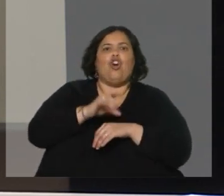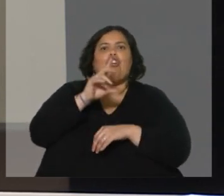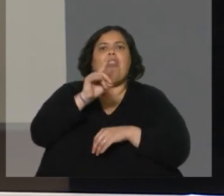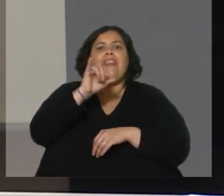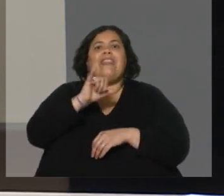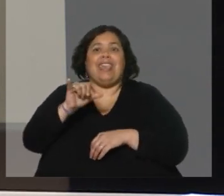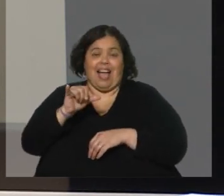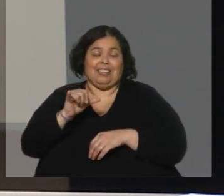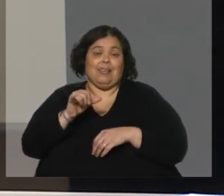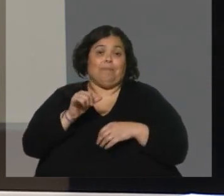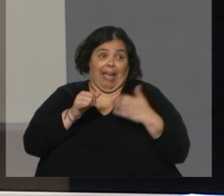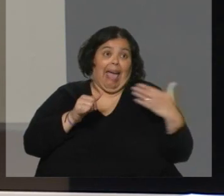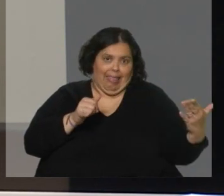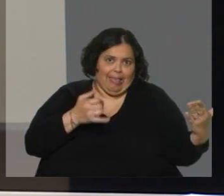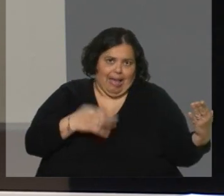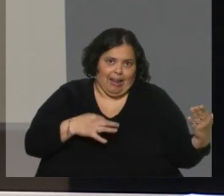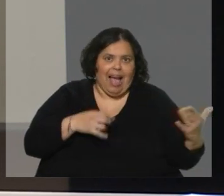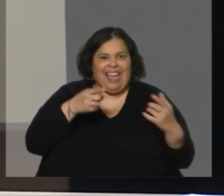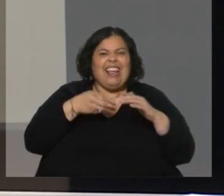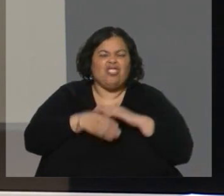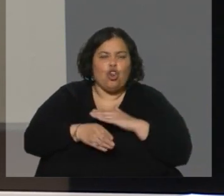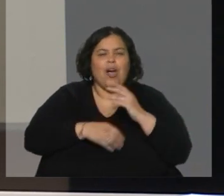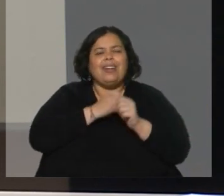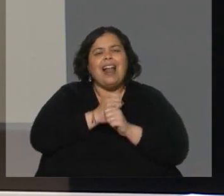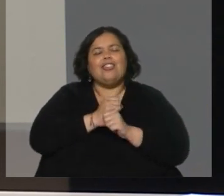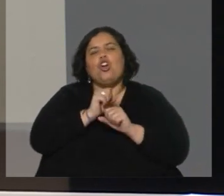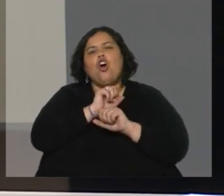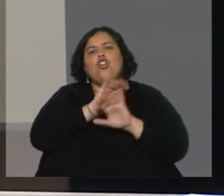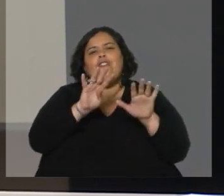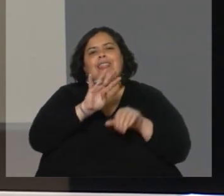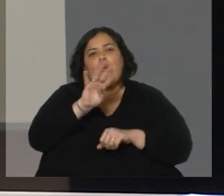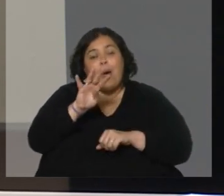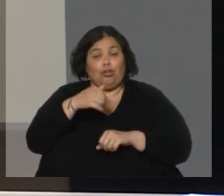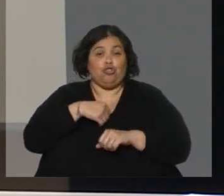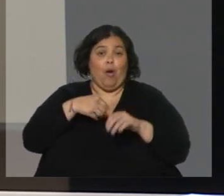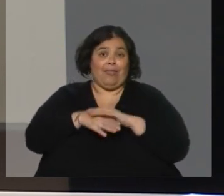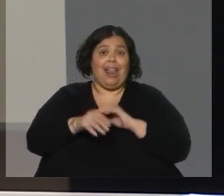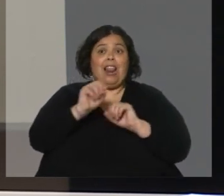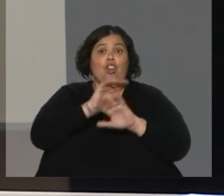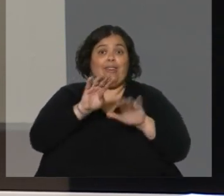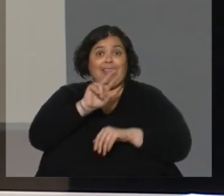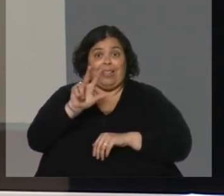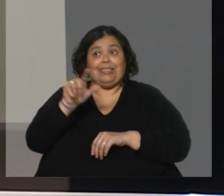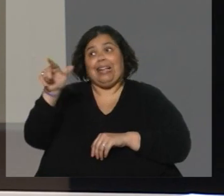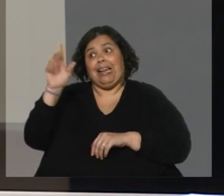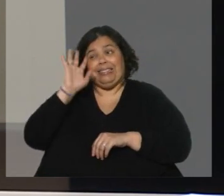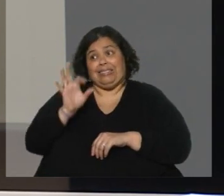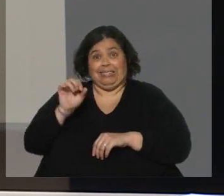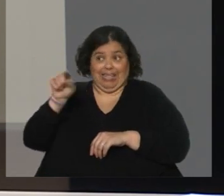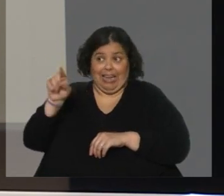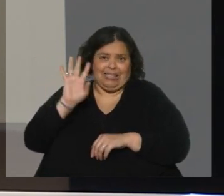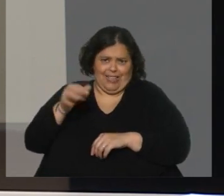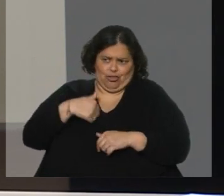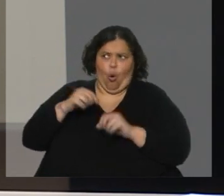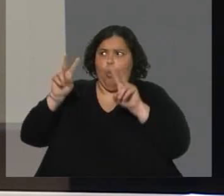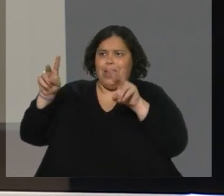él entró en el 94 en San Ramón yo entré en el 93 en Santa Lucía él sabía que yo era muy solista yo sabía que leía comunista O sea que de